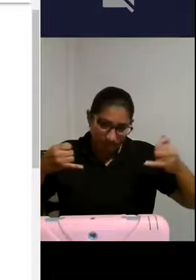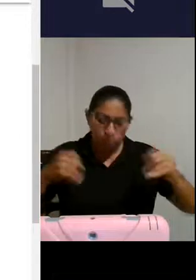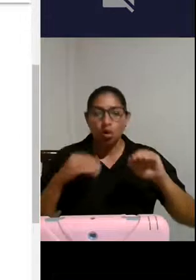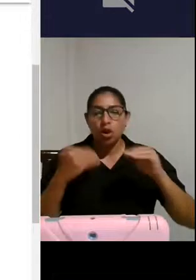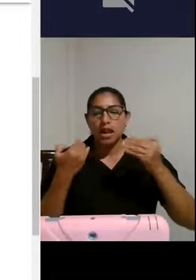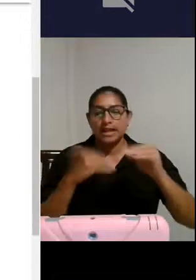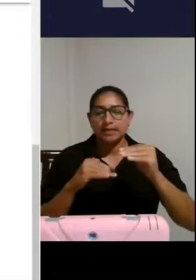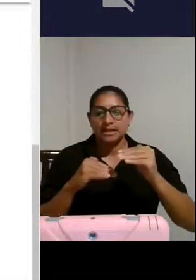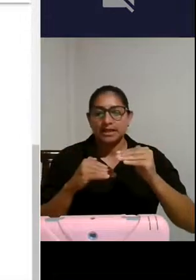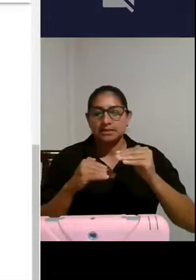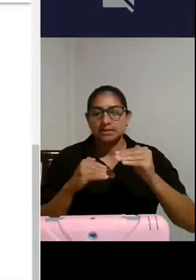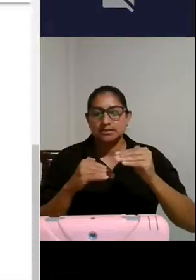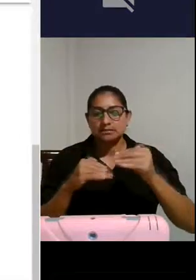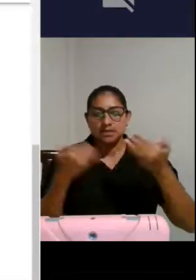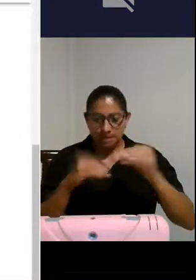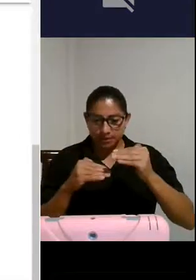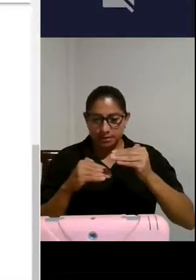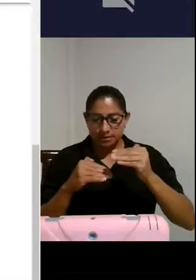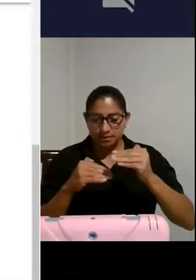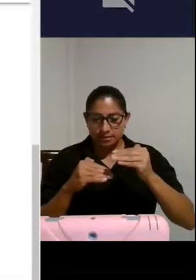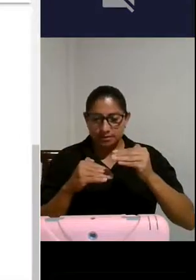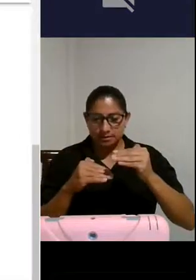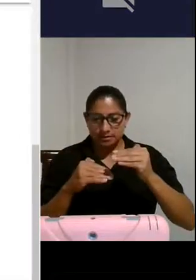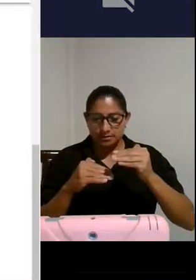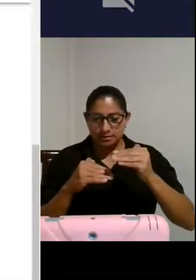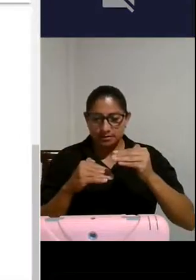Profe, perdón que le interrumpa. Adelante.